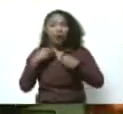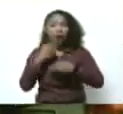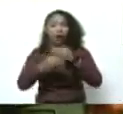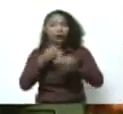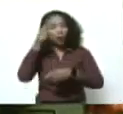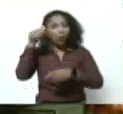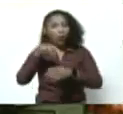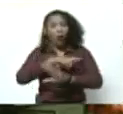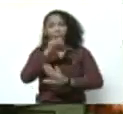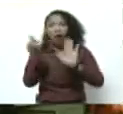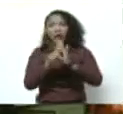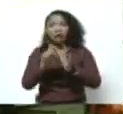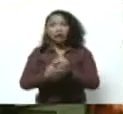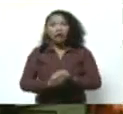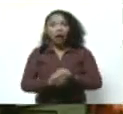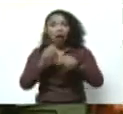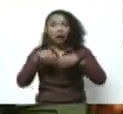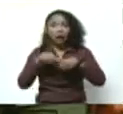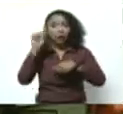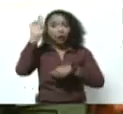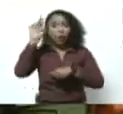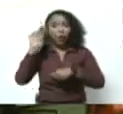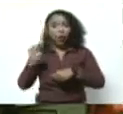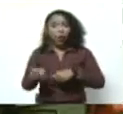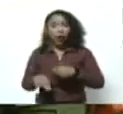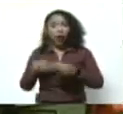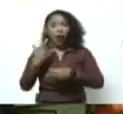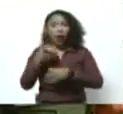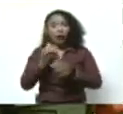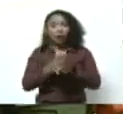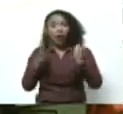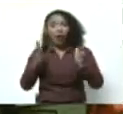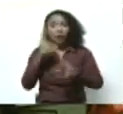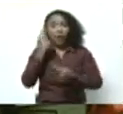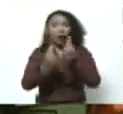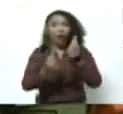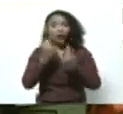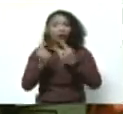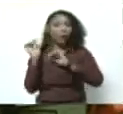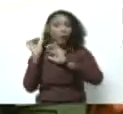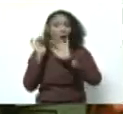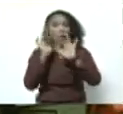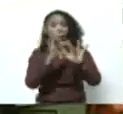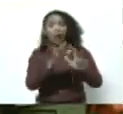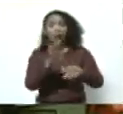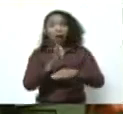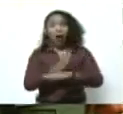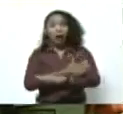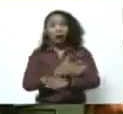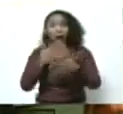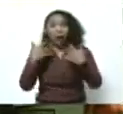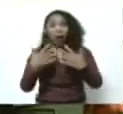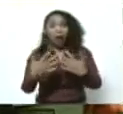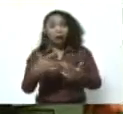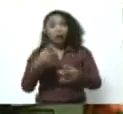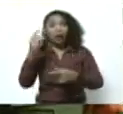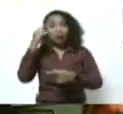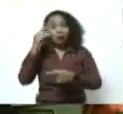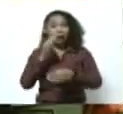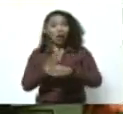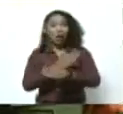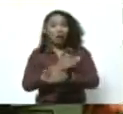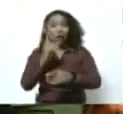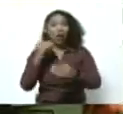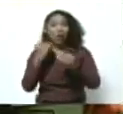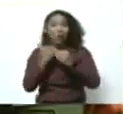el pueblo en general, ¿no? Aquí diariamente atendemos una gran cantidad de pacientes, previa cita, emergencia, igual que en el Hospital Militar Carlos